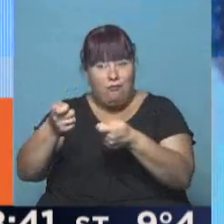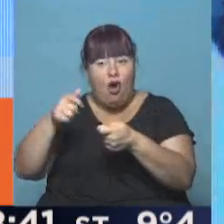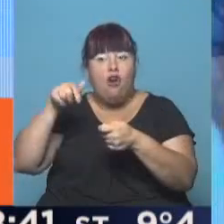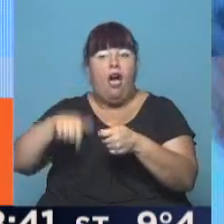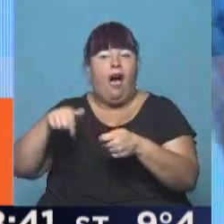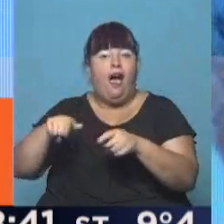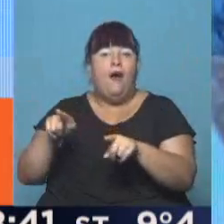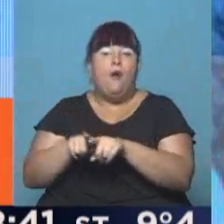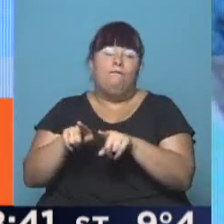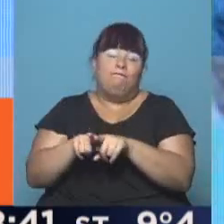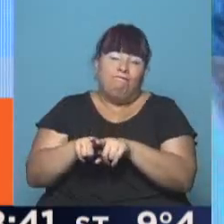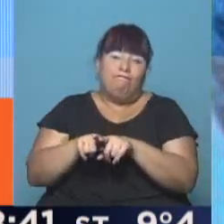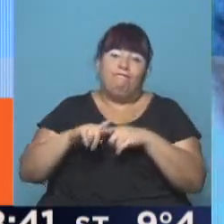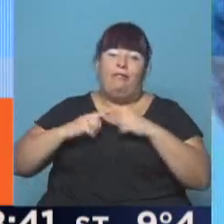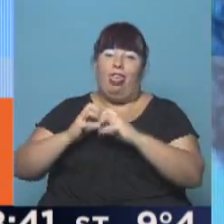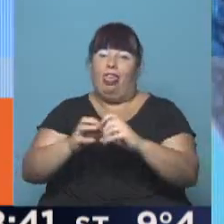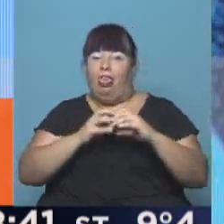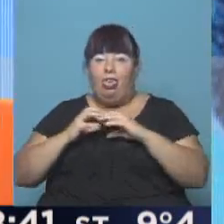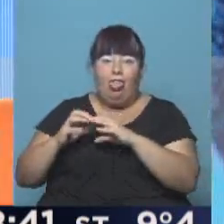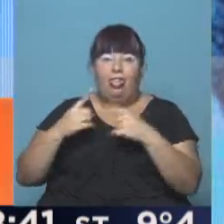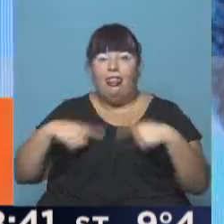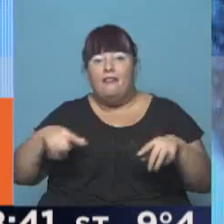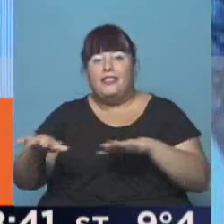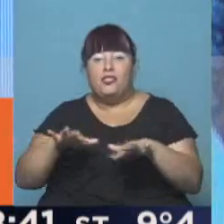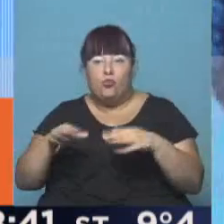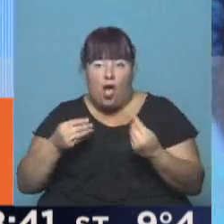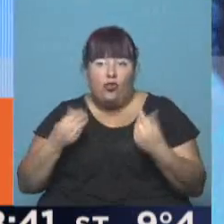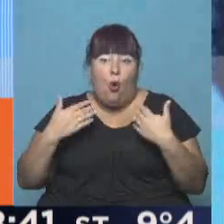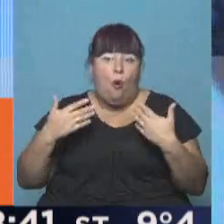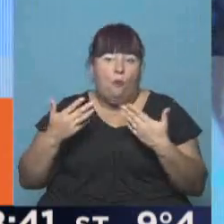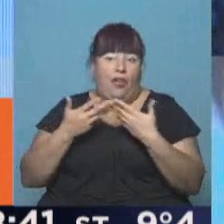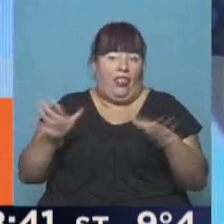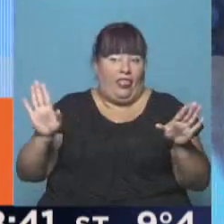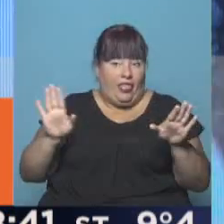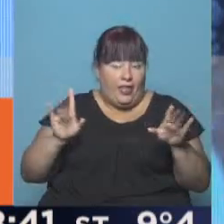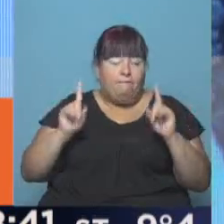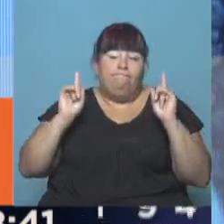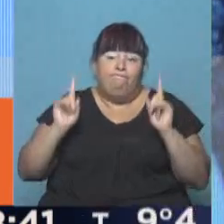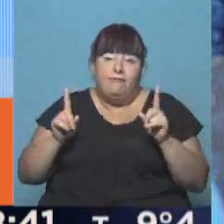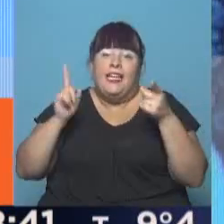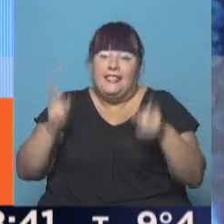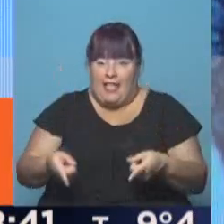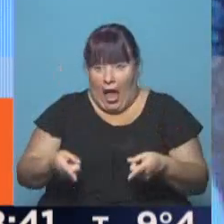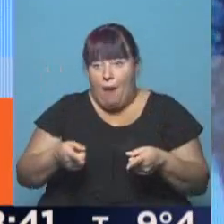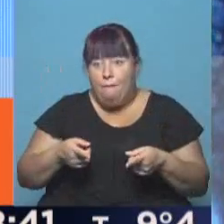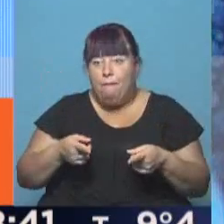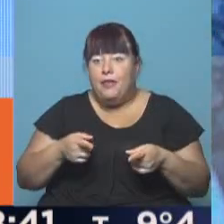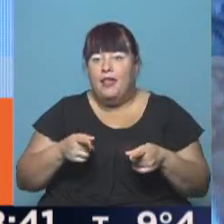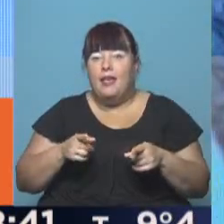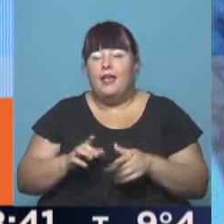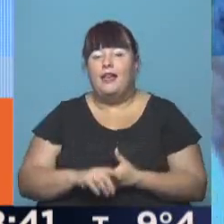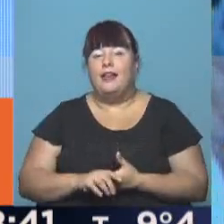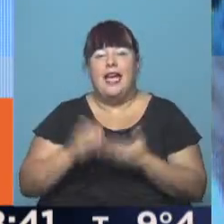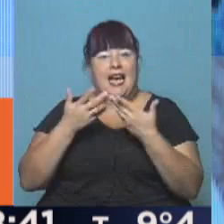están discutiendo distintos escenarios posibles de salida que incluyen obviamente